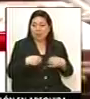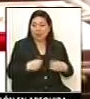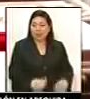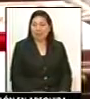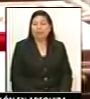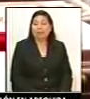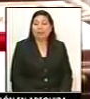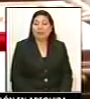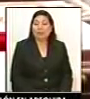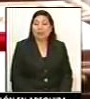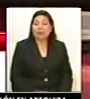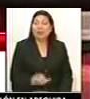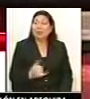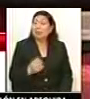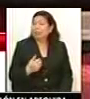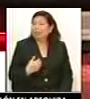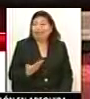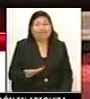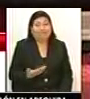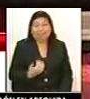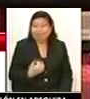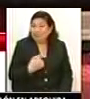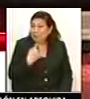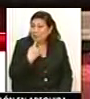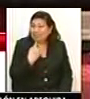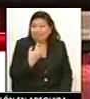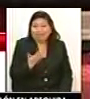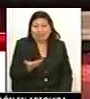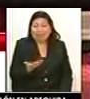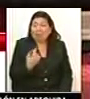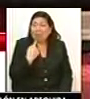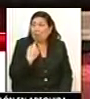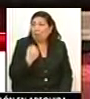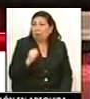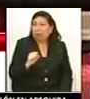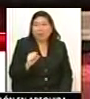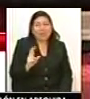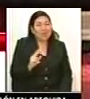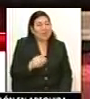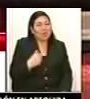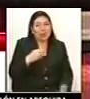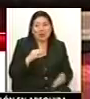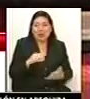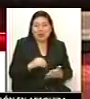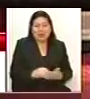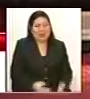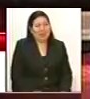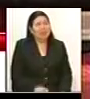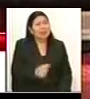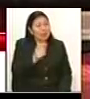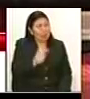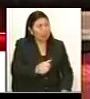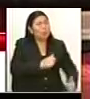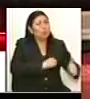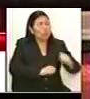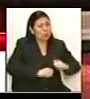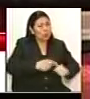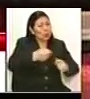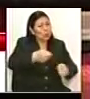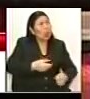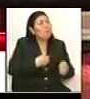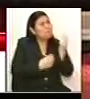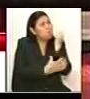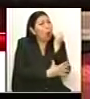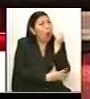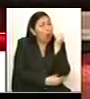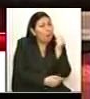Tiempo adicional. Eso sí me parece, presidente, una irresponsabilidad y no ponernos en los zapatos de la gente que vive en los territorios de